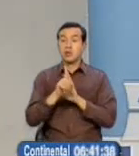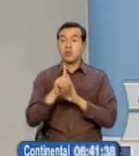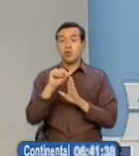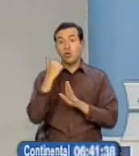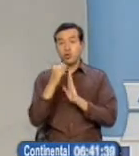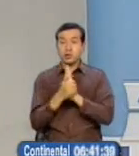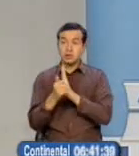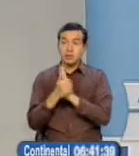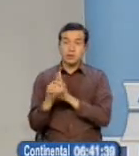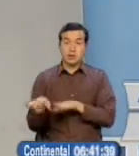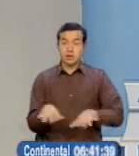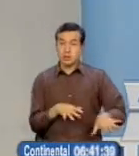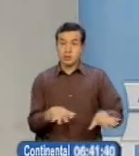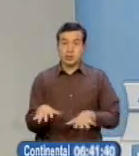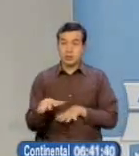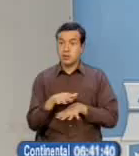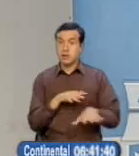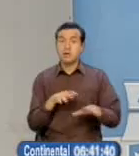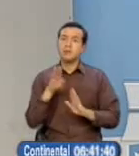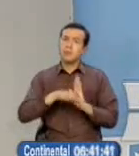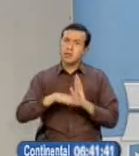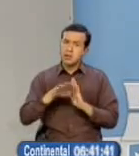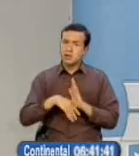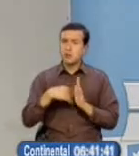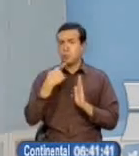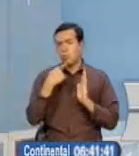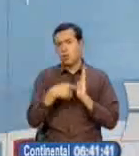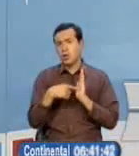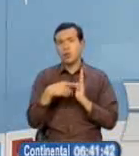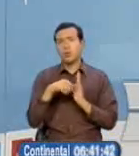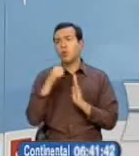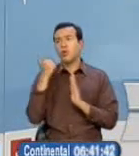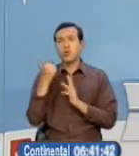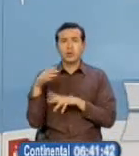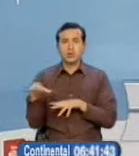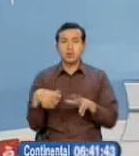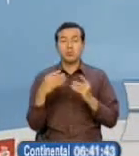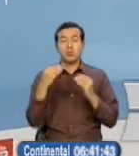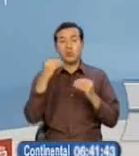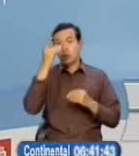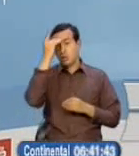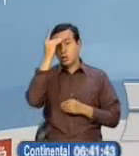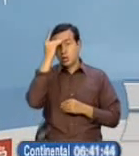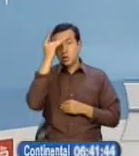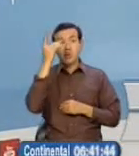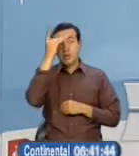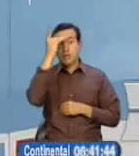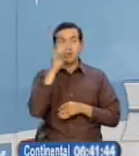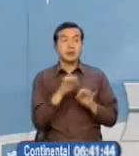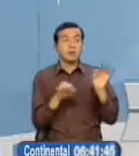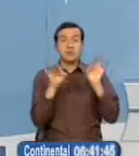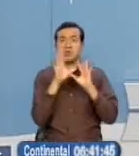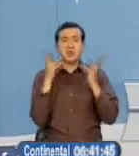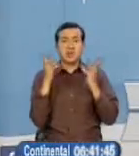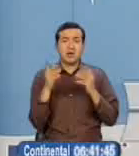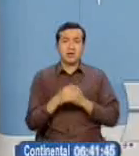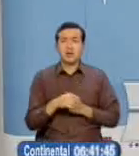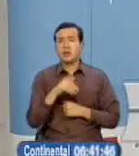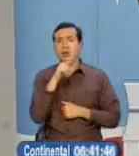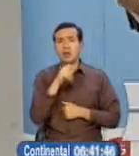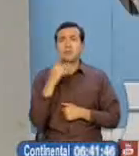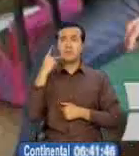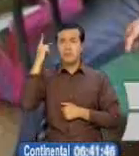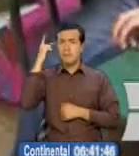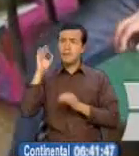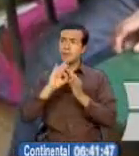de actividades, en general actividades extraescolares. Se envían tareas no relevantes y que son realizadas por